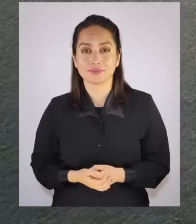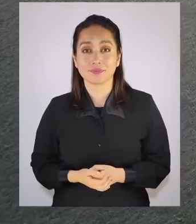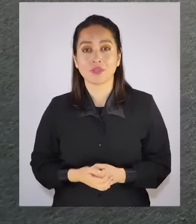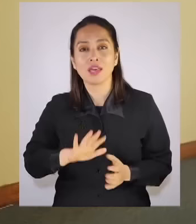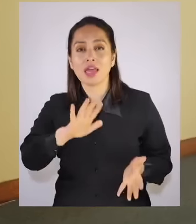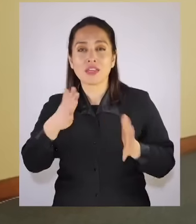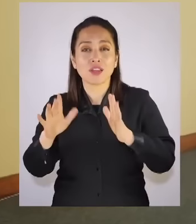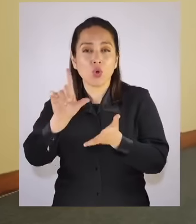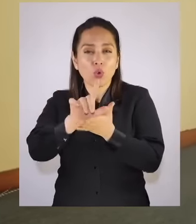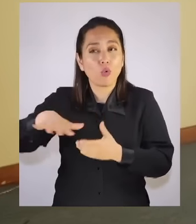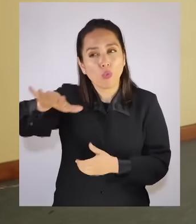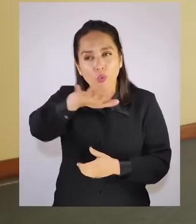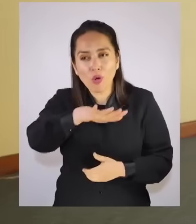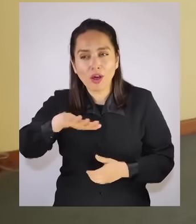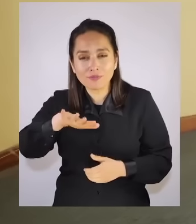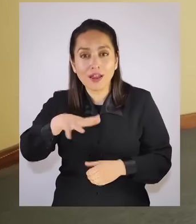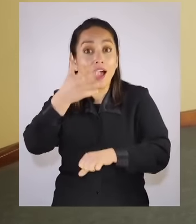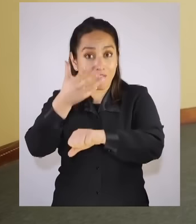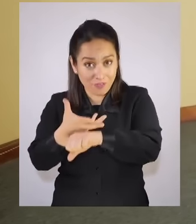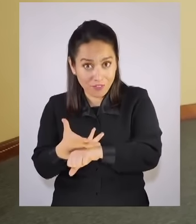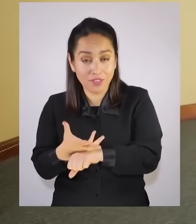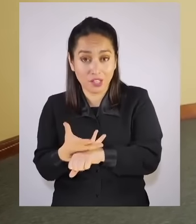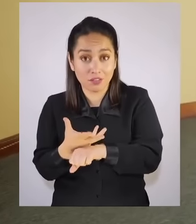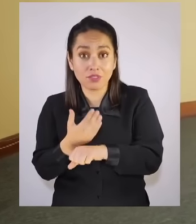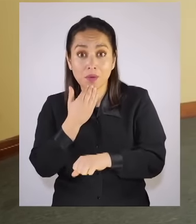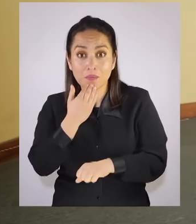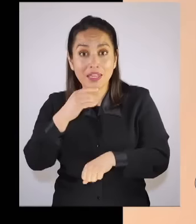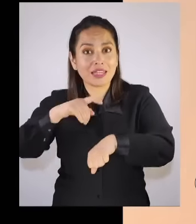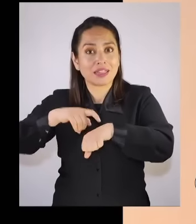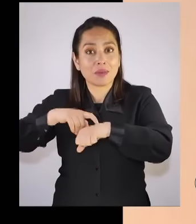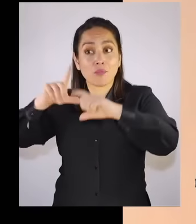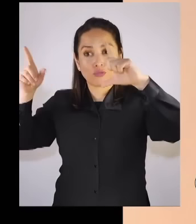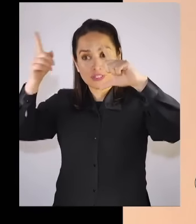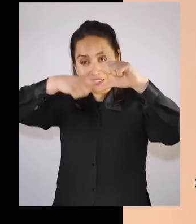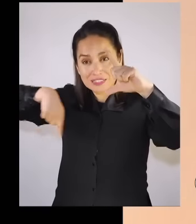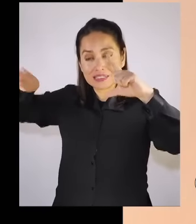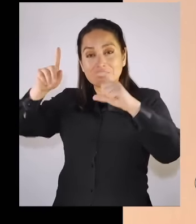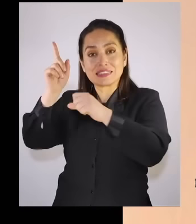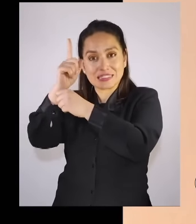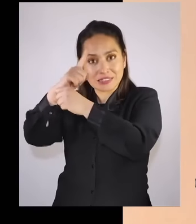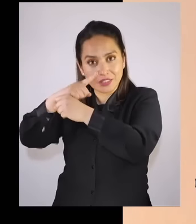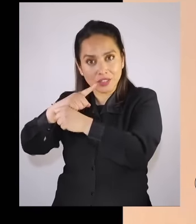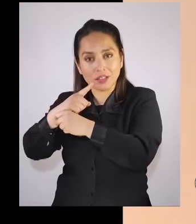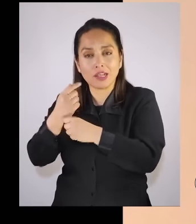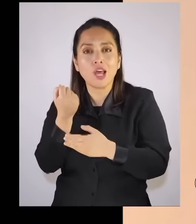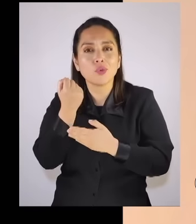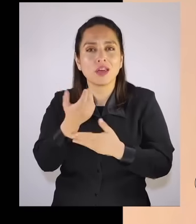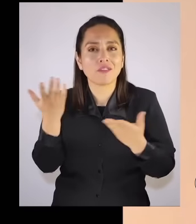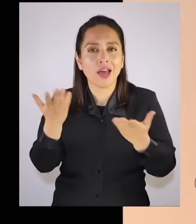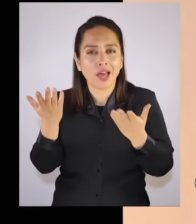En alguna parte de este recinto había también un reloj sideral, un reloj que permitía